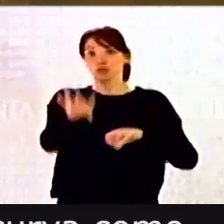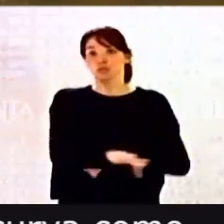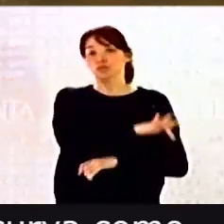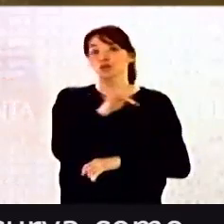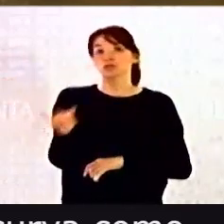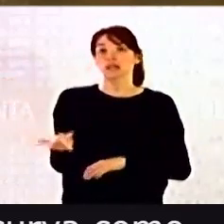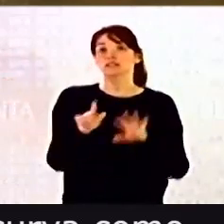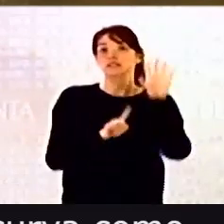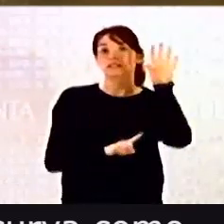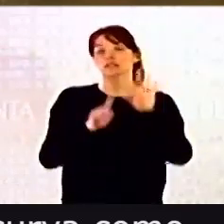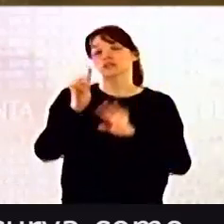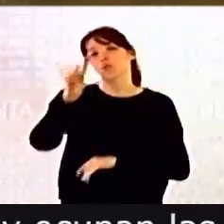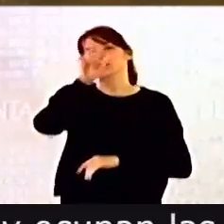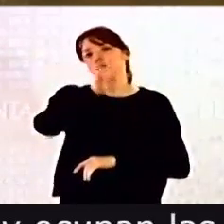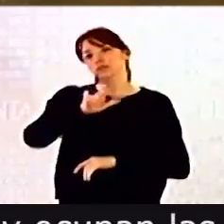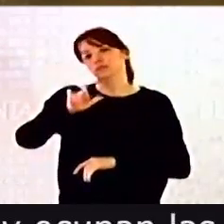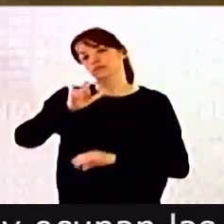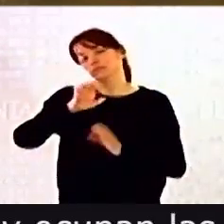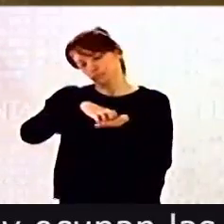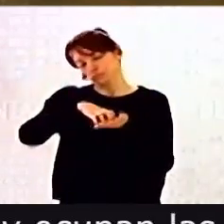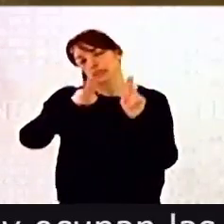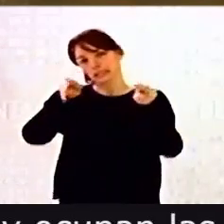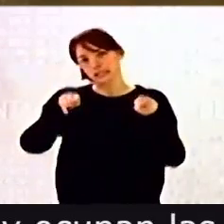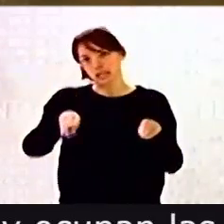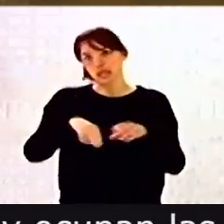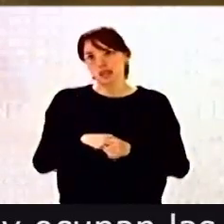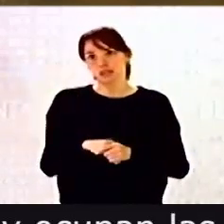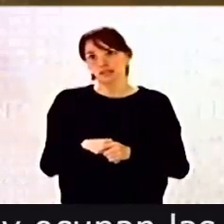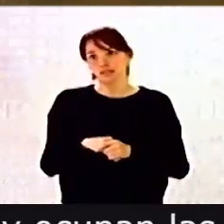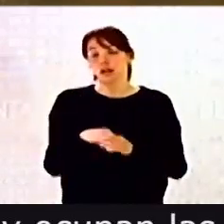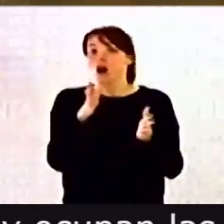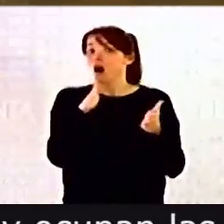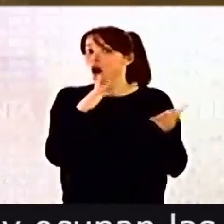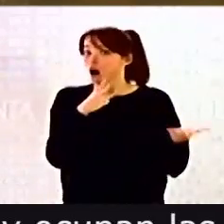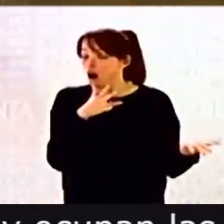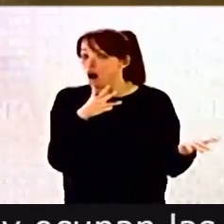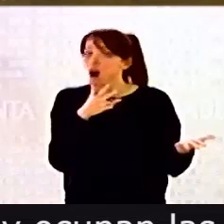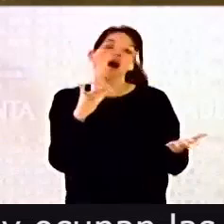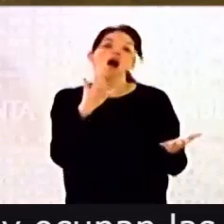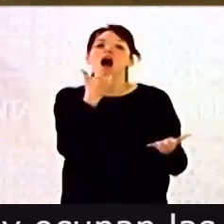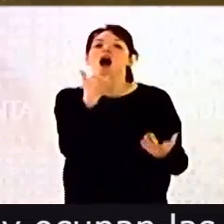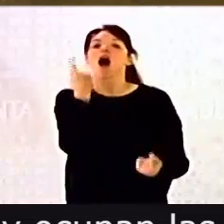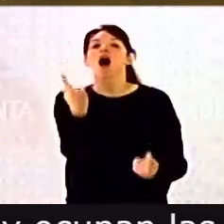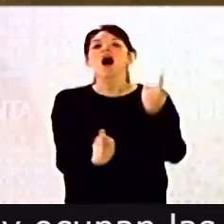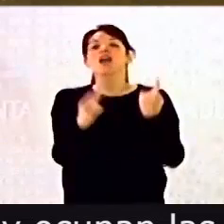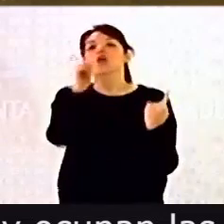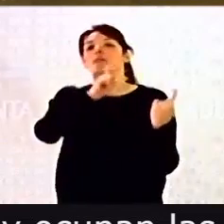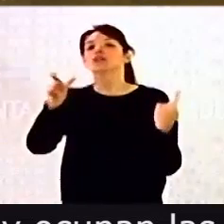de 64 residencias que a día de hoy ha tenido algún positivo